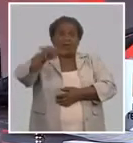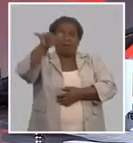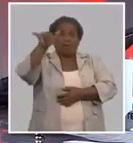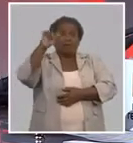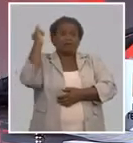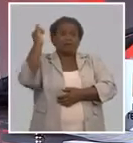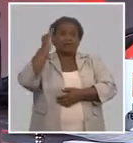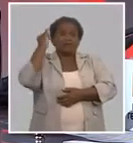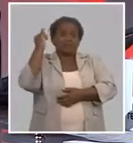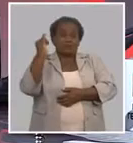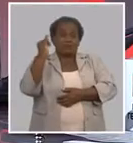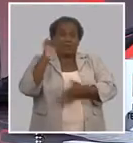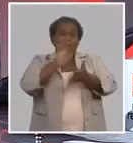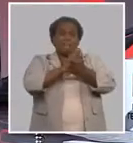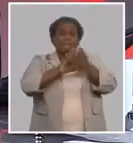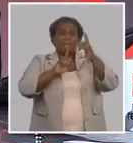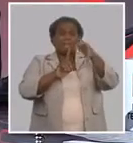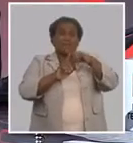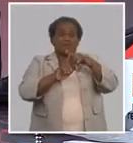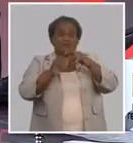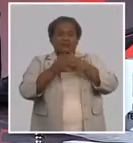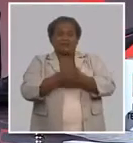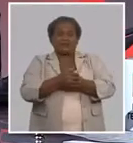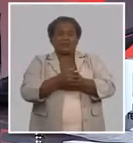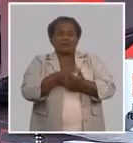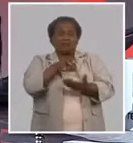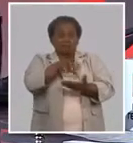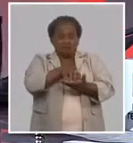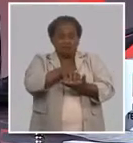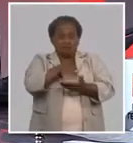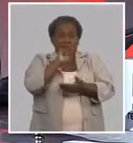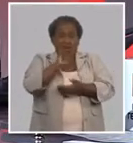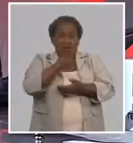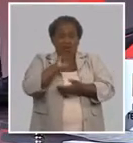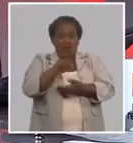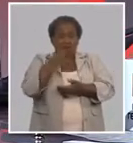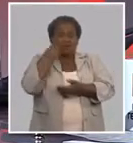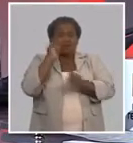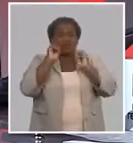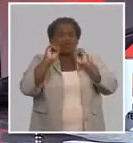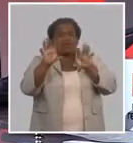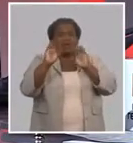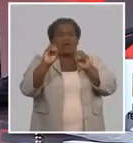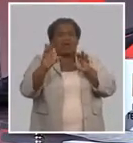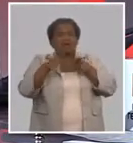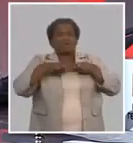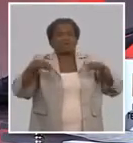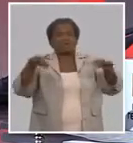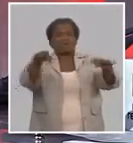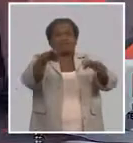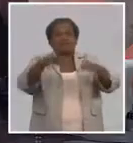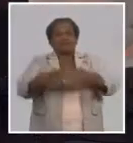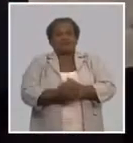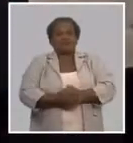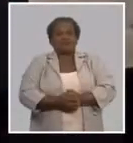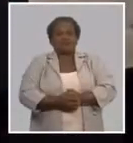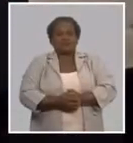internacional de matanza juan gualberto gómez desde allí recibimos estas imágenes para nuestras mesas redondas